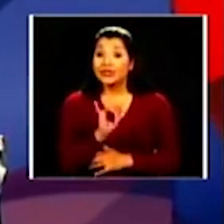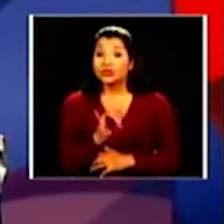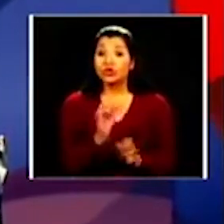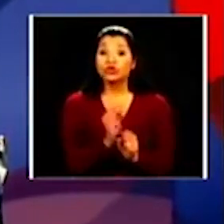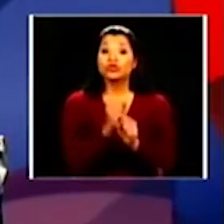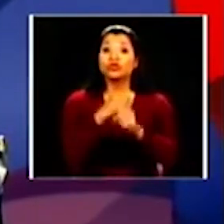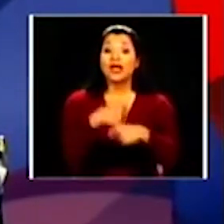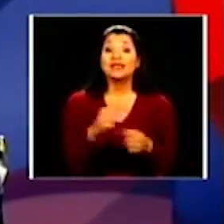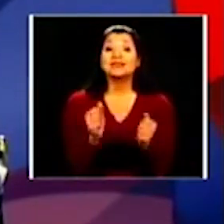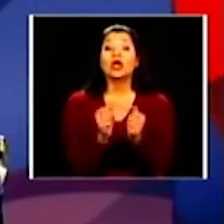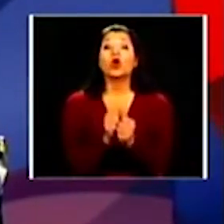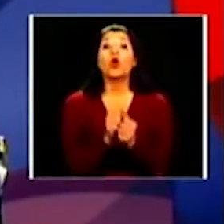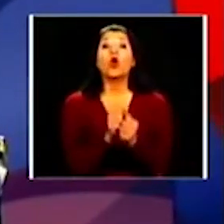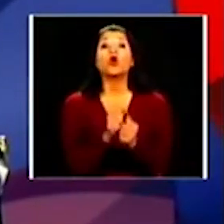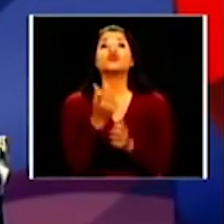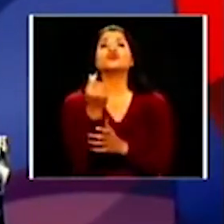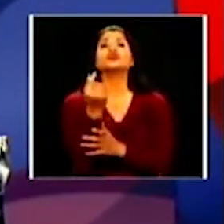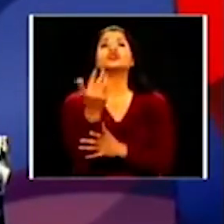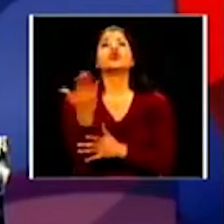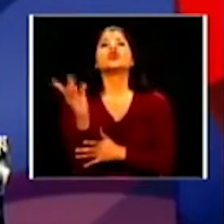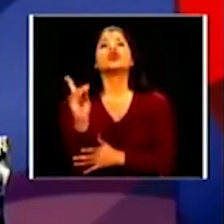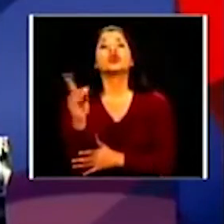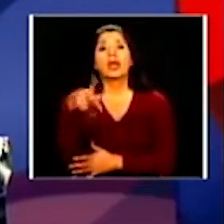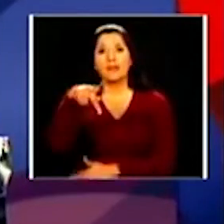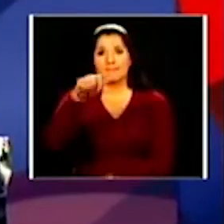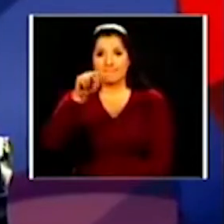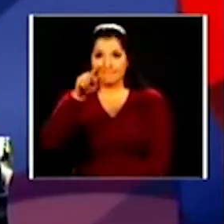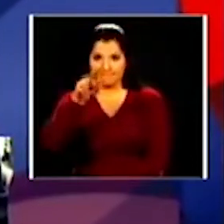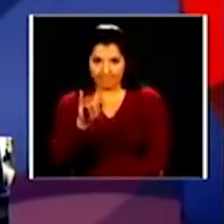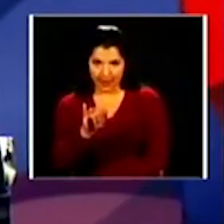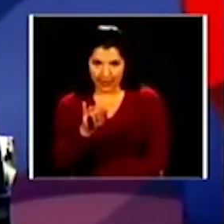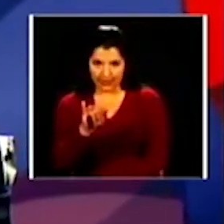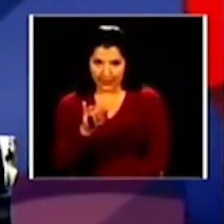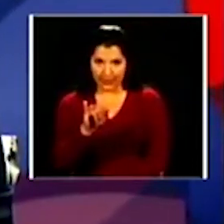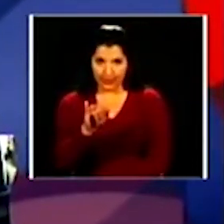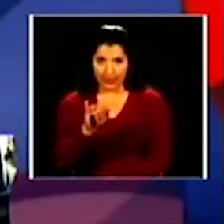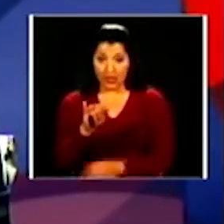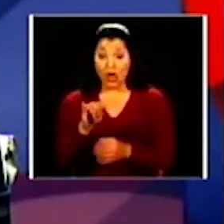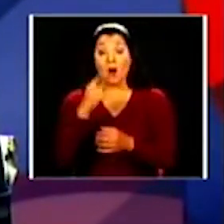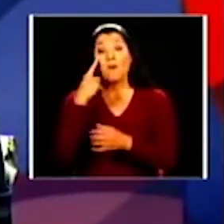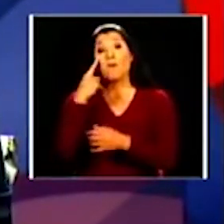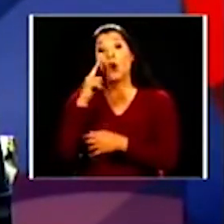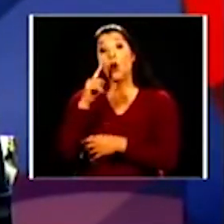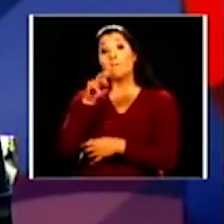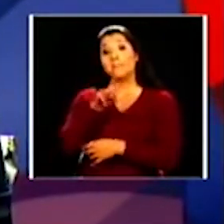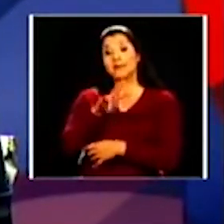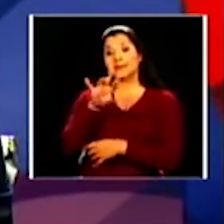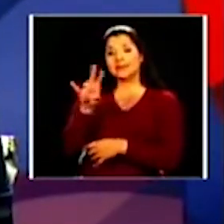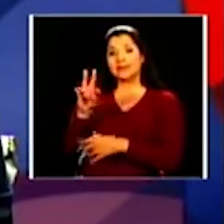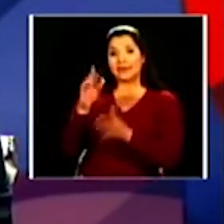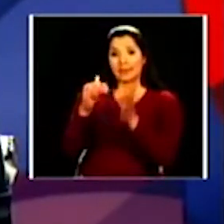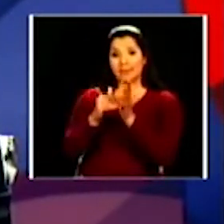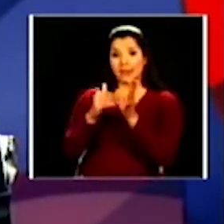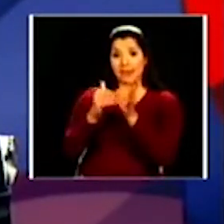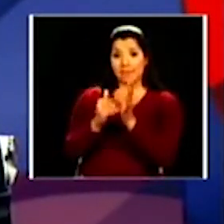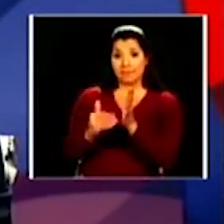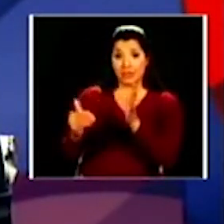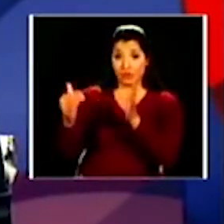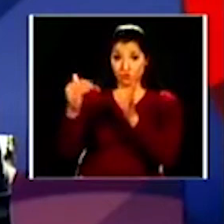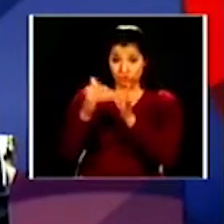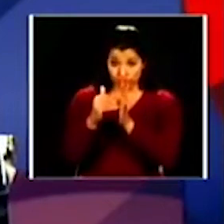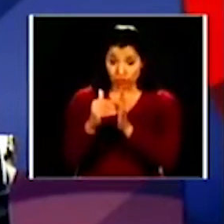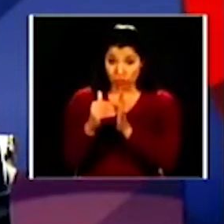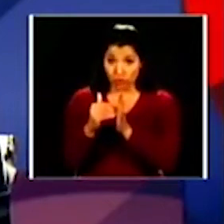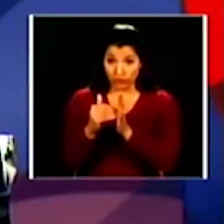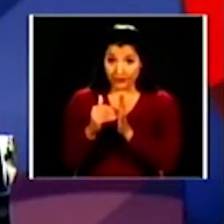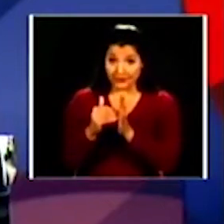fondos mayoritariamente del PANI, a partir de los 27.000 millones que por una orden legal se le tuvo